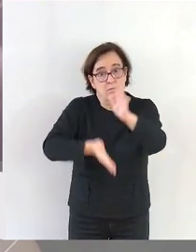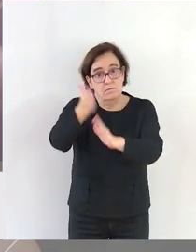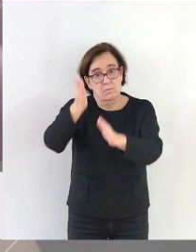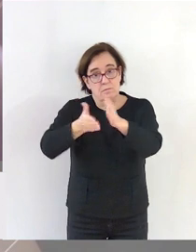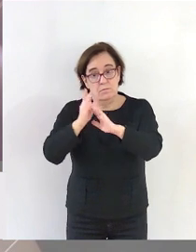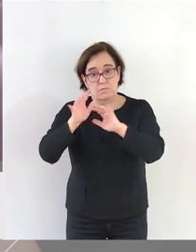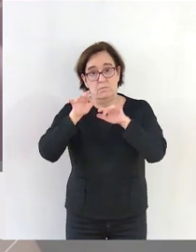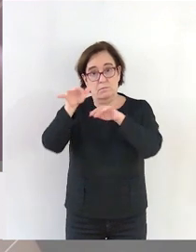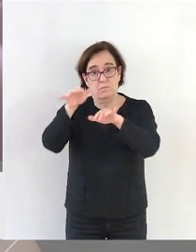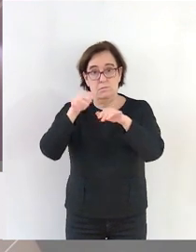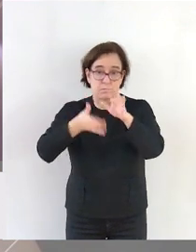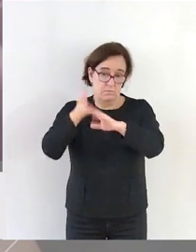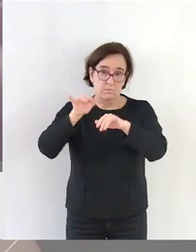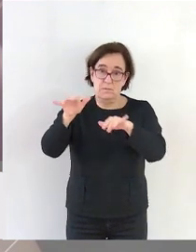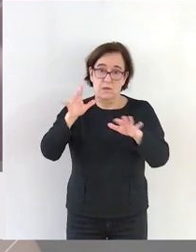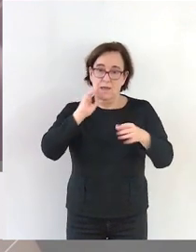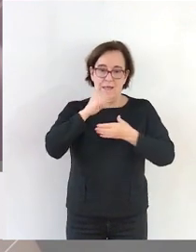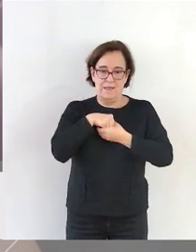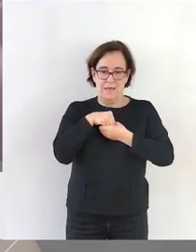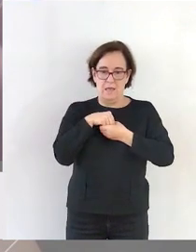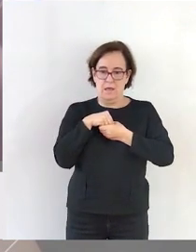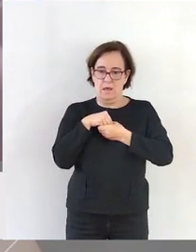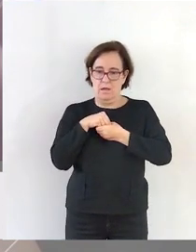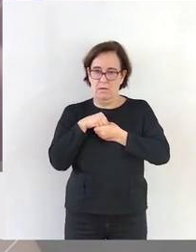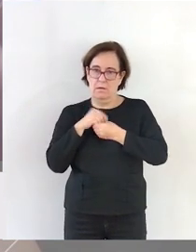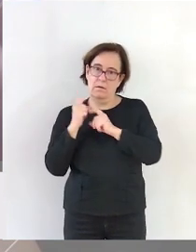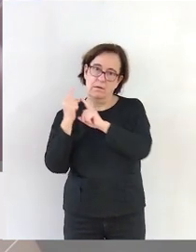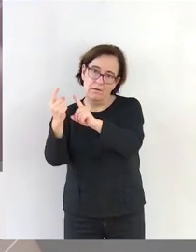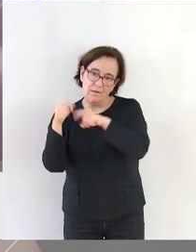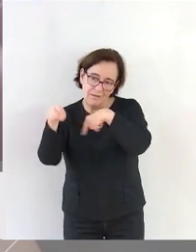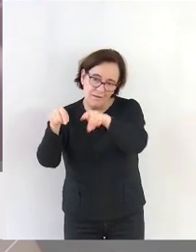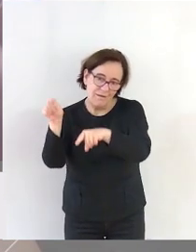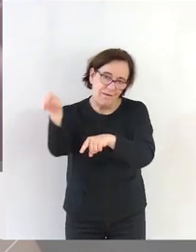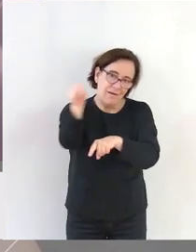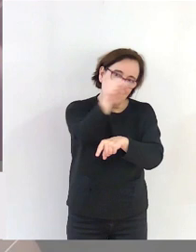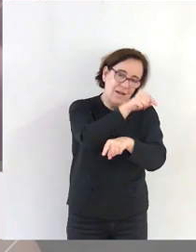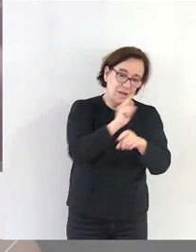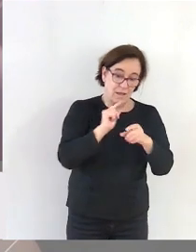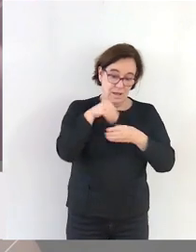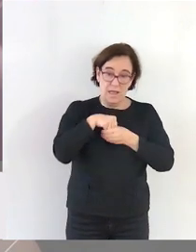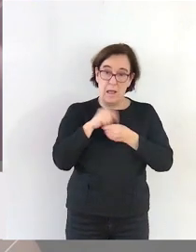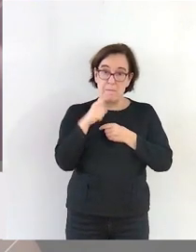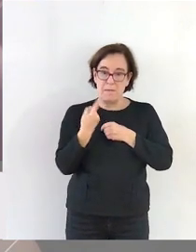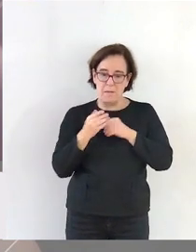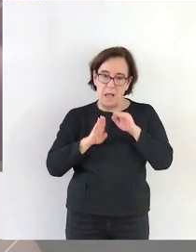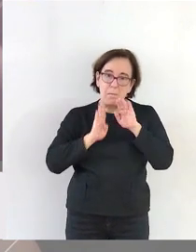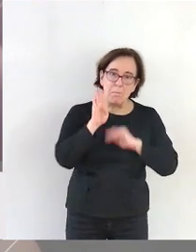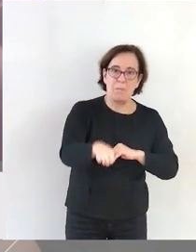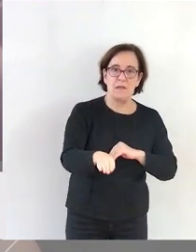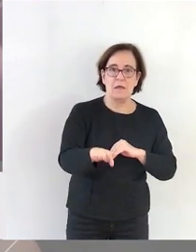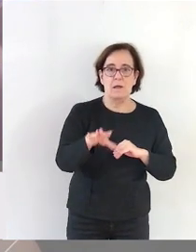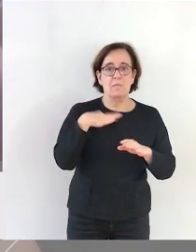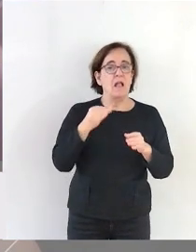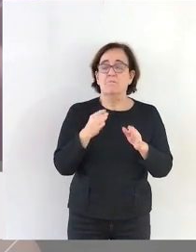se producen sobre todo de manera interna Pero sabemos que estos desplazamientos internos son un primer paso para